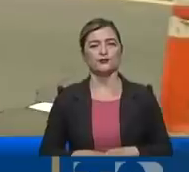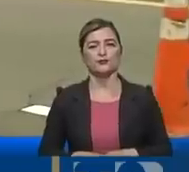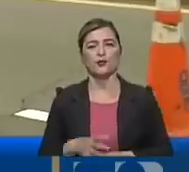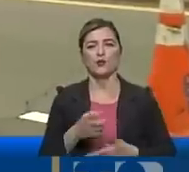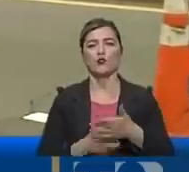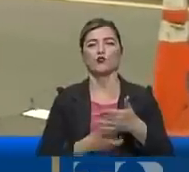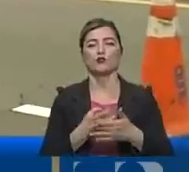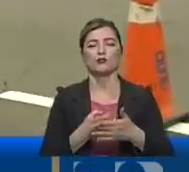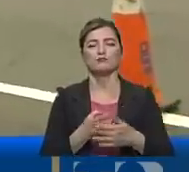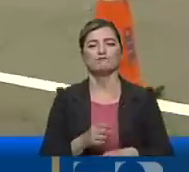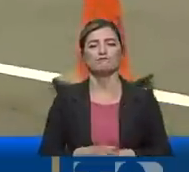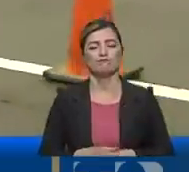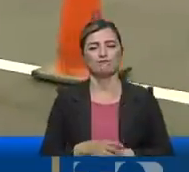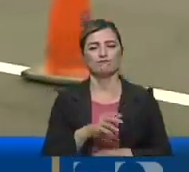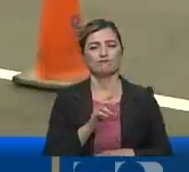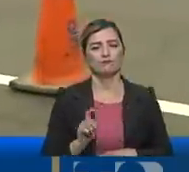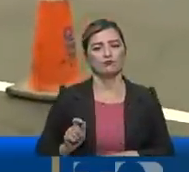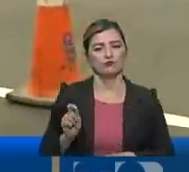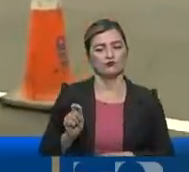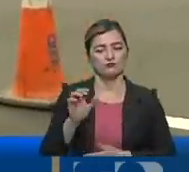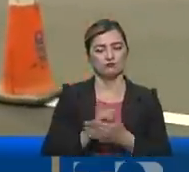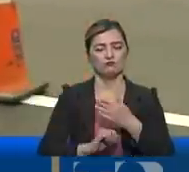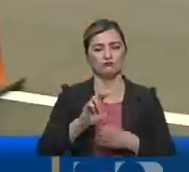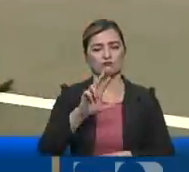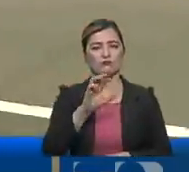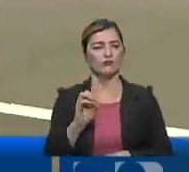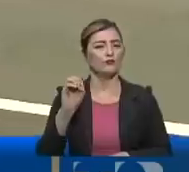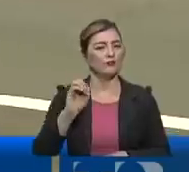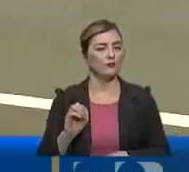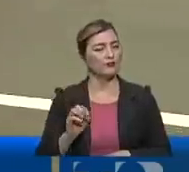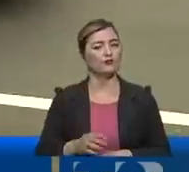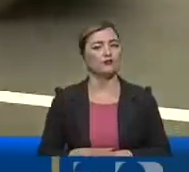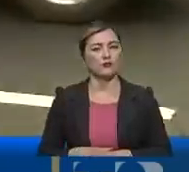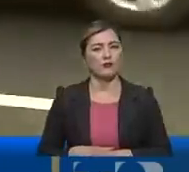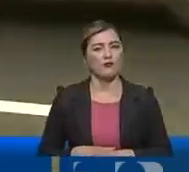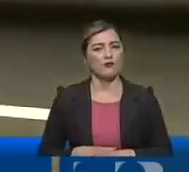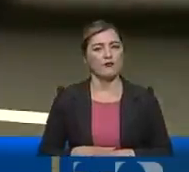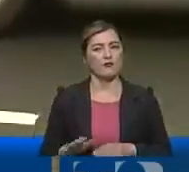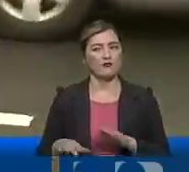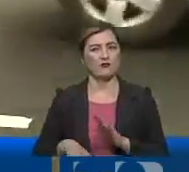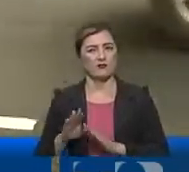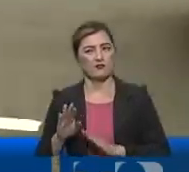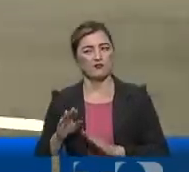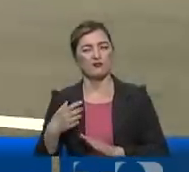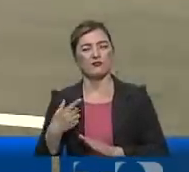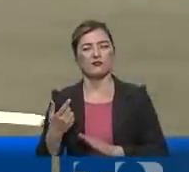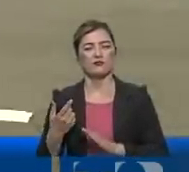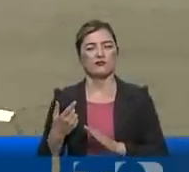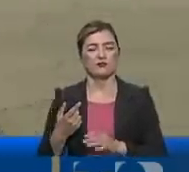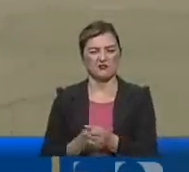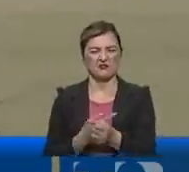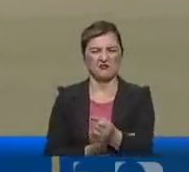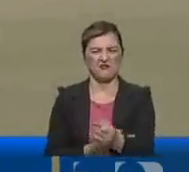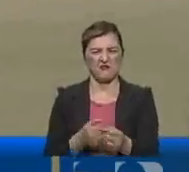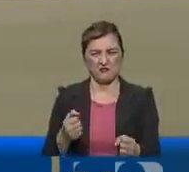multa pecuniaria del 30% de un salario básico unificado, y fuera del rango moderado exceder la